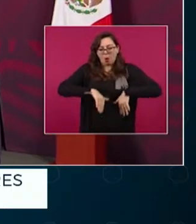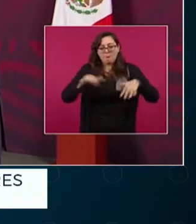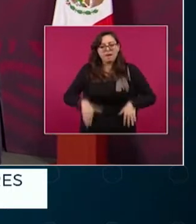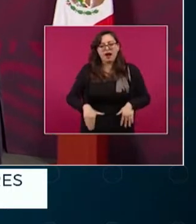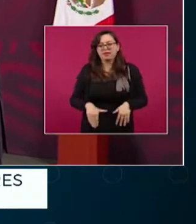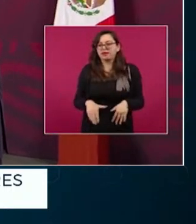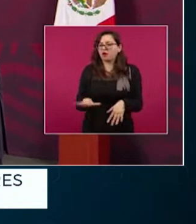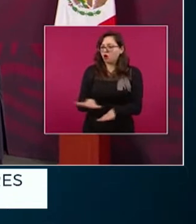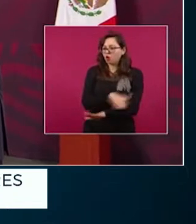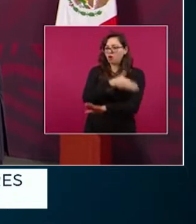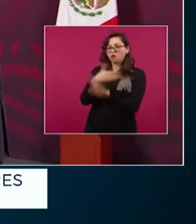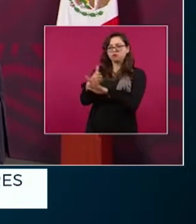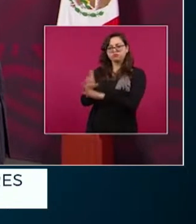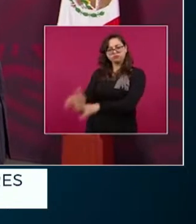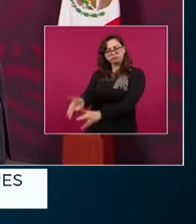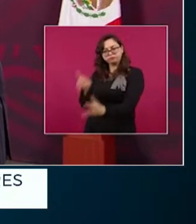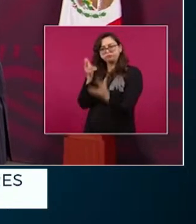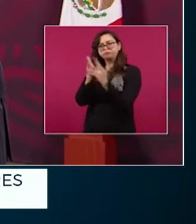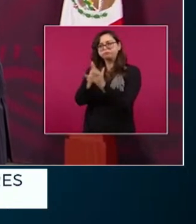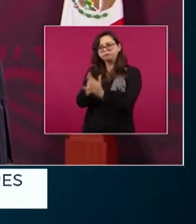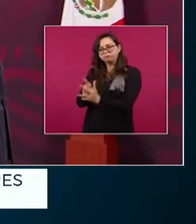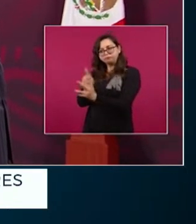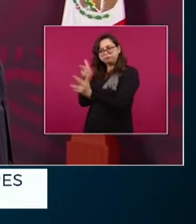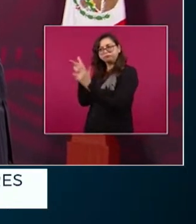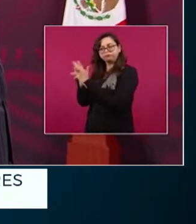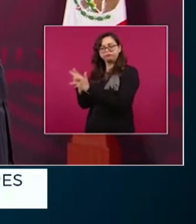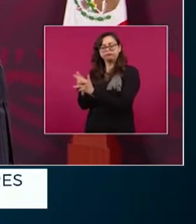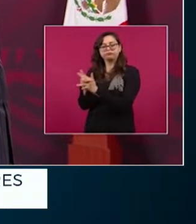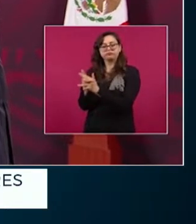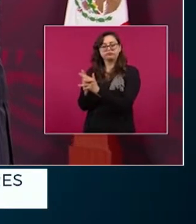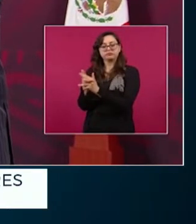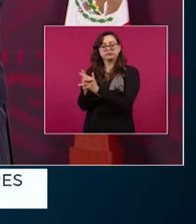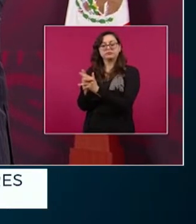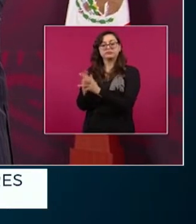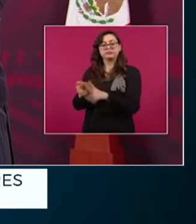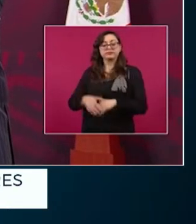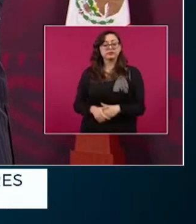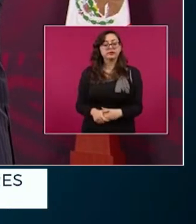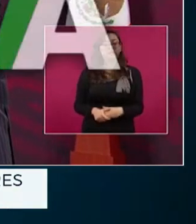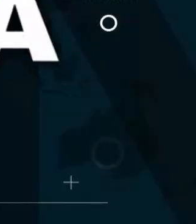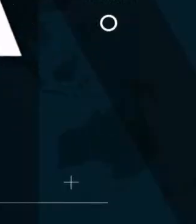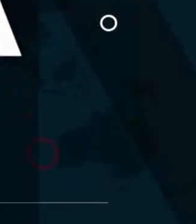López Obrador, y también a Luisa Alcalde, secretaria del Trabajo y Previsión Social.